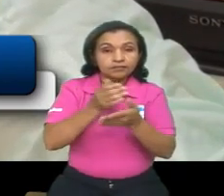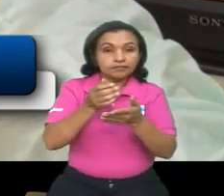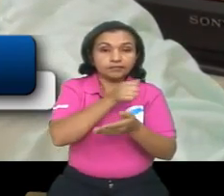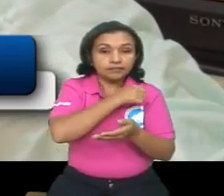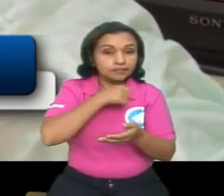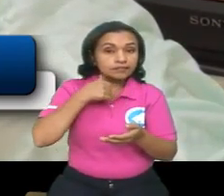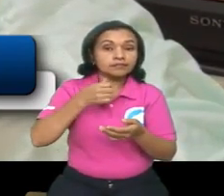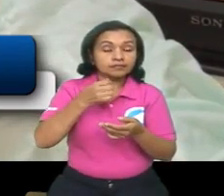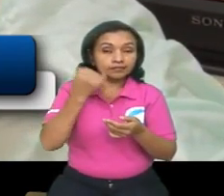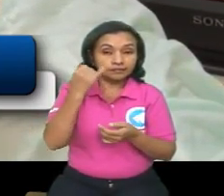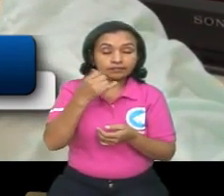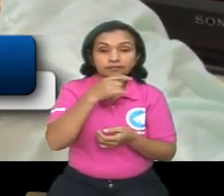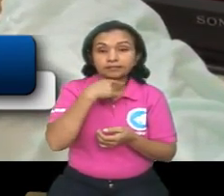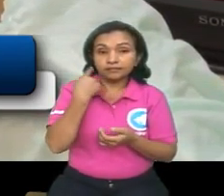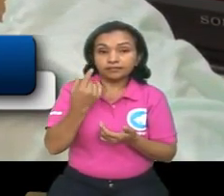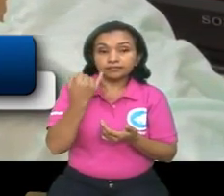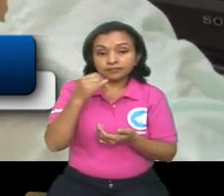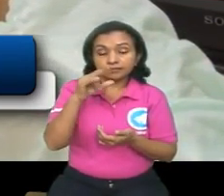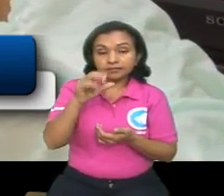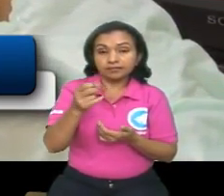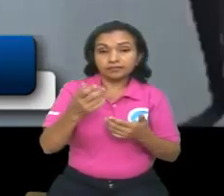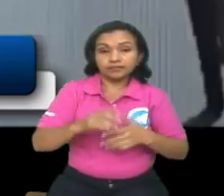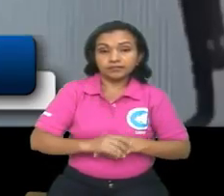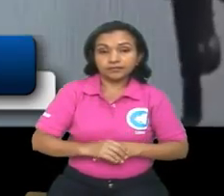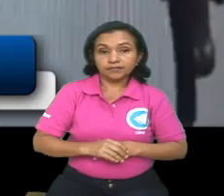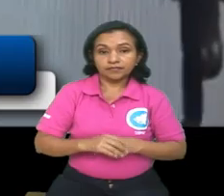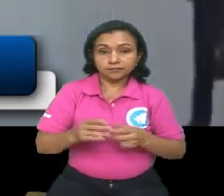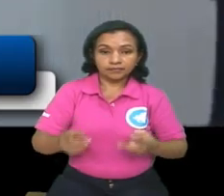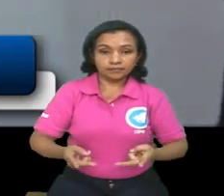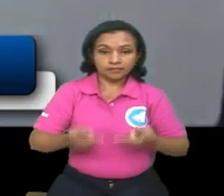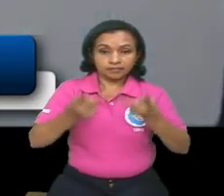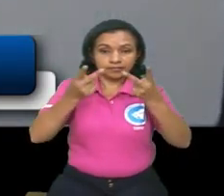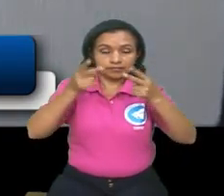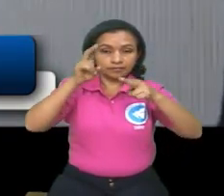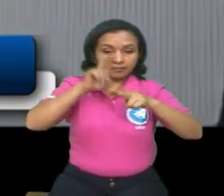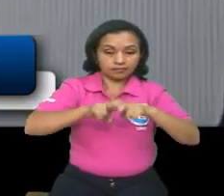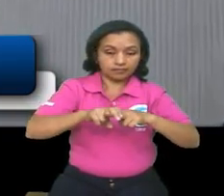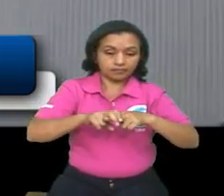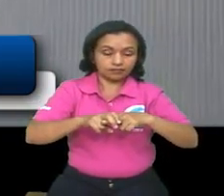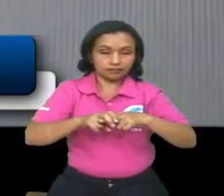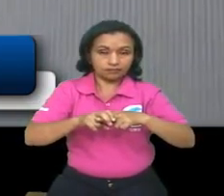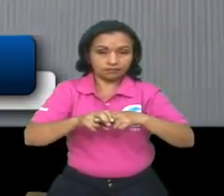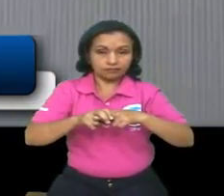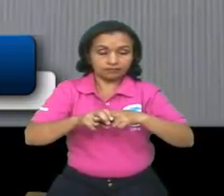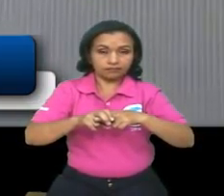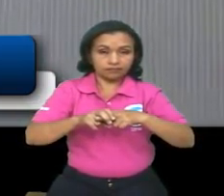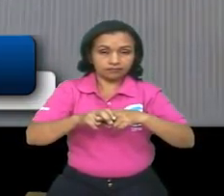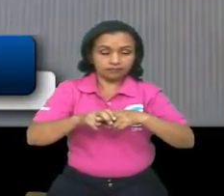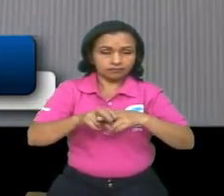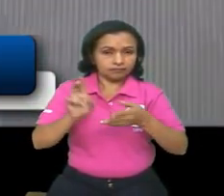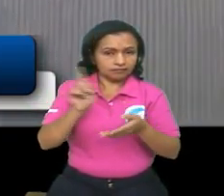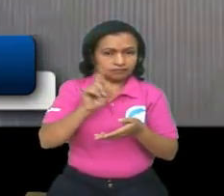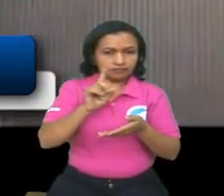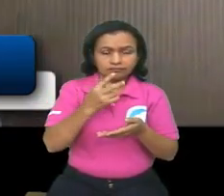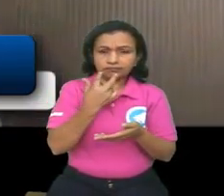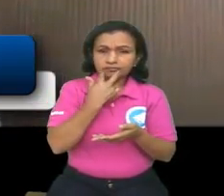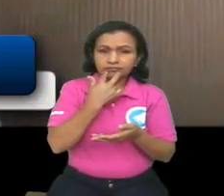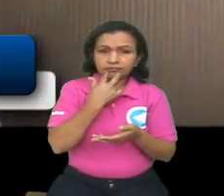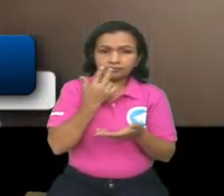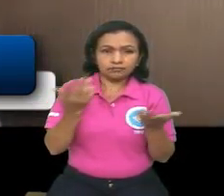lesión y la lesión progresa. Tiene que ver la vida sedentaria también, doctora, ¿o se descarta en este tipo de